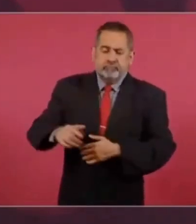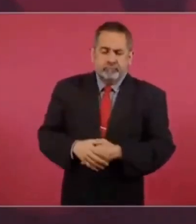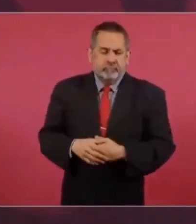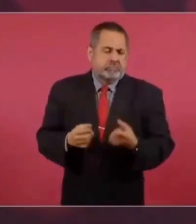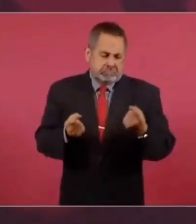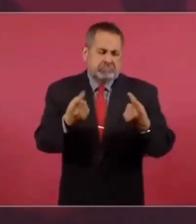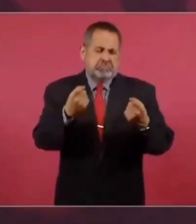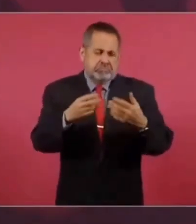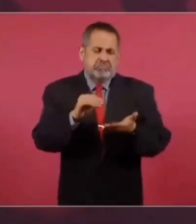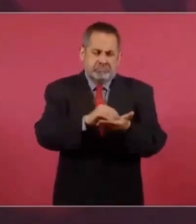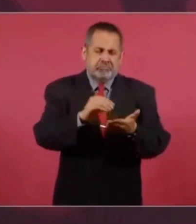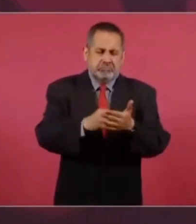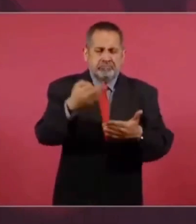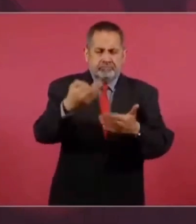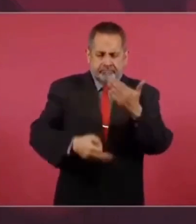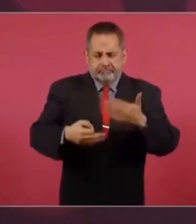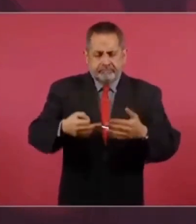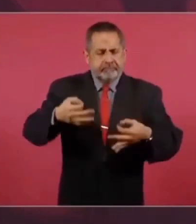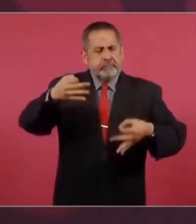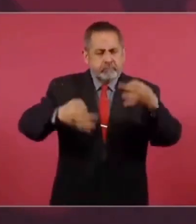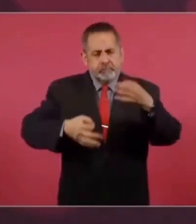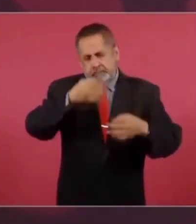muchos, en proceso.